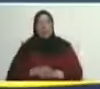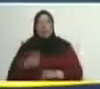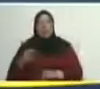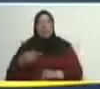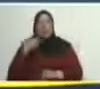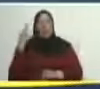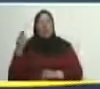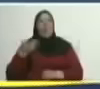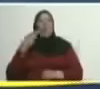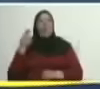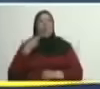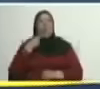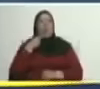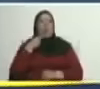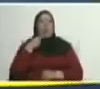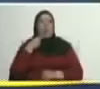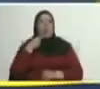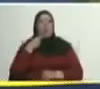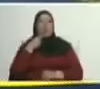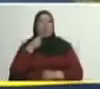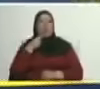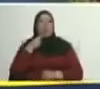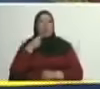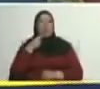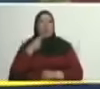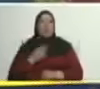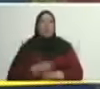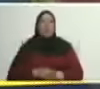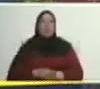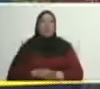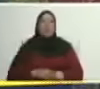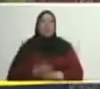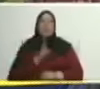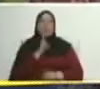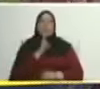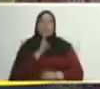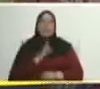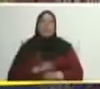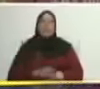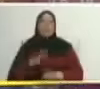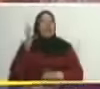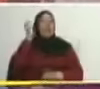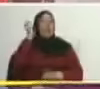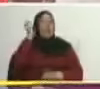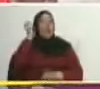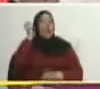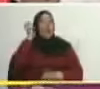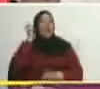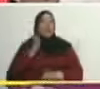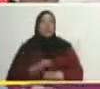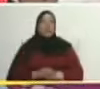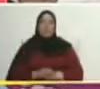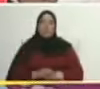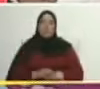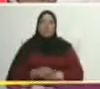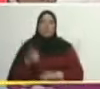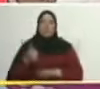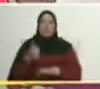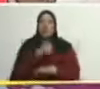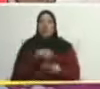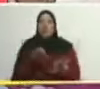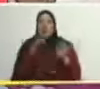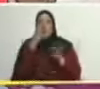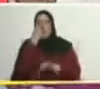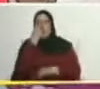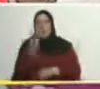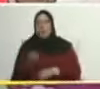Honduras. De Honduras, con la jefa de delegación, de la delegación especialmente